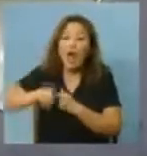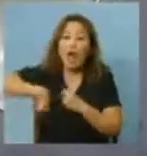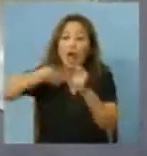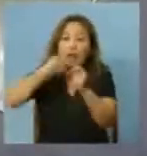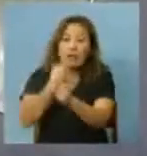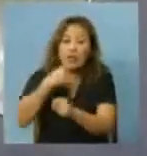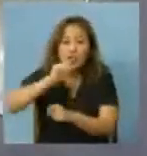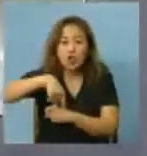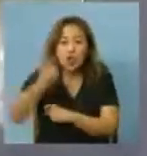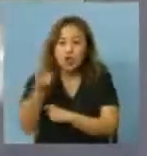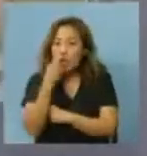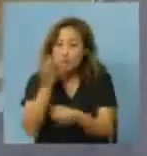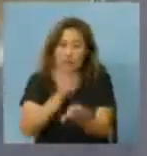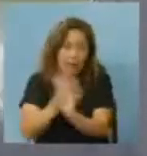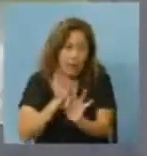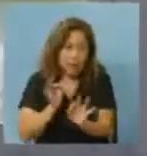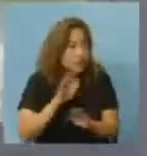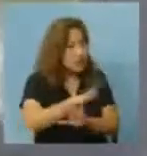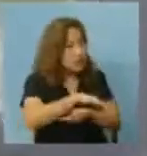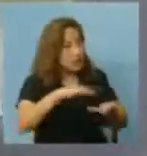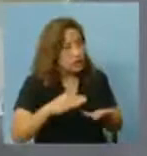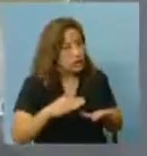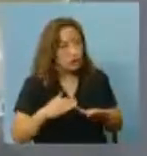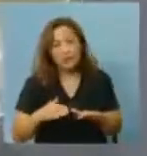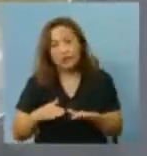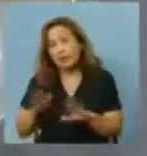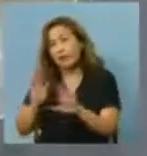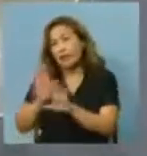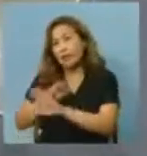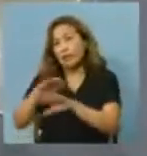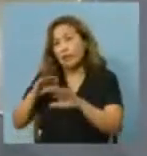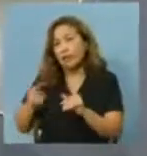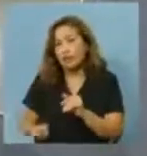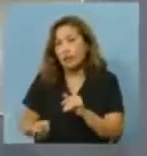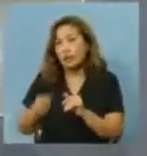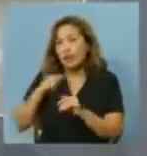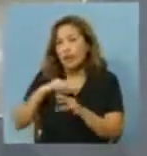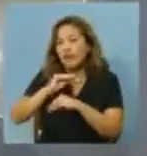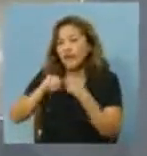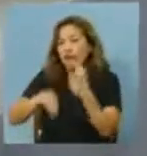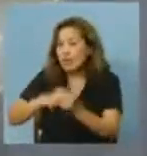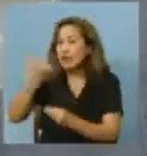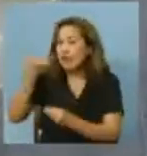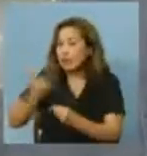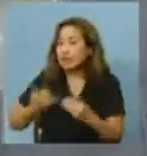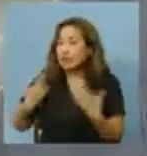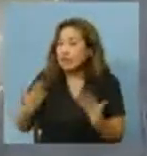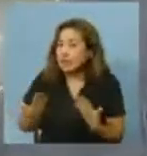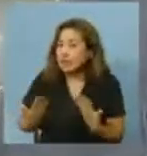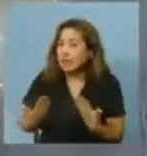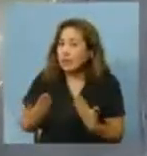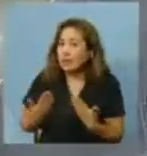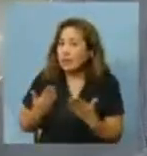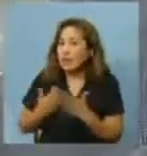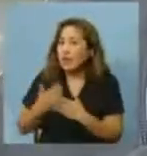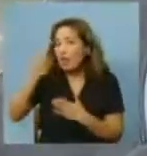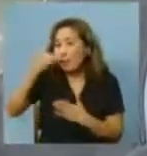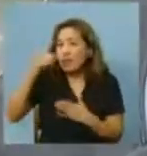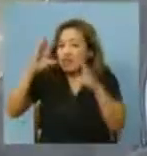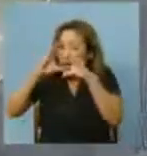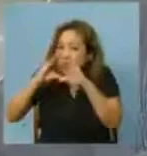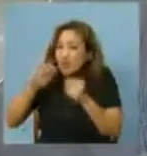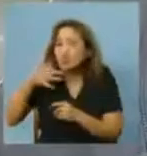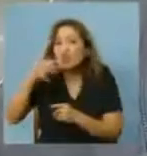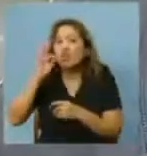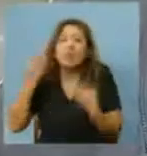día no tienen que comer, ¿no? ¿Y en los niños? Y en los niños creo que la familia tiene para poder darle después a la noche